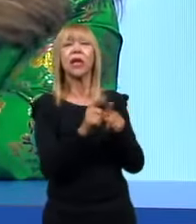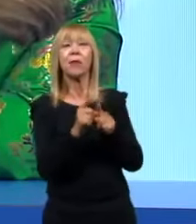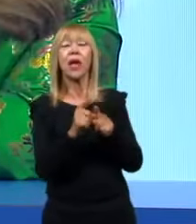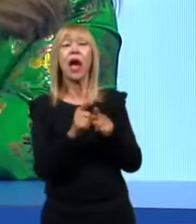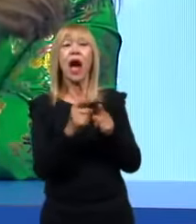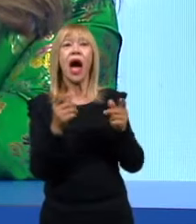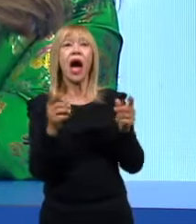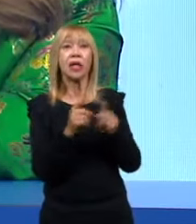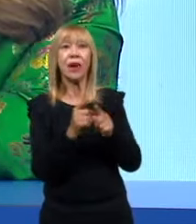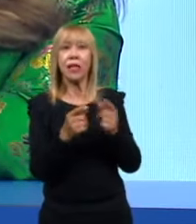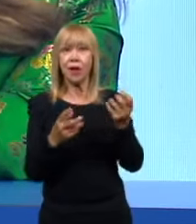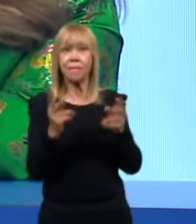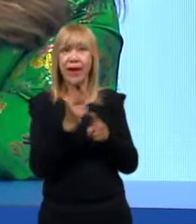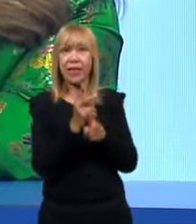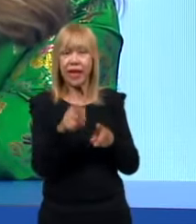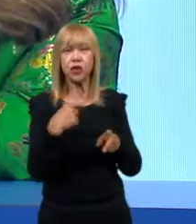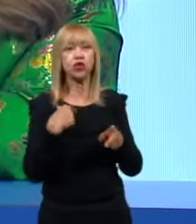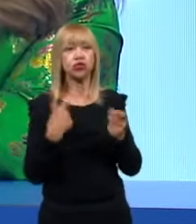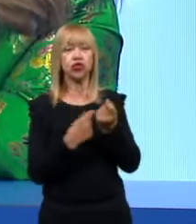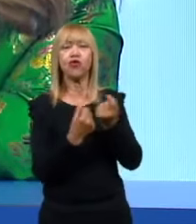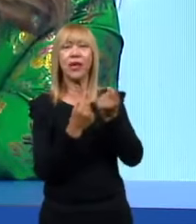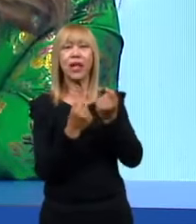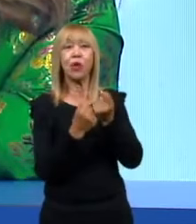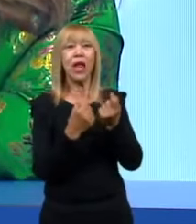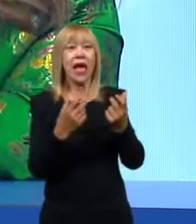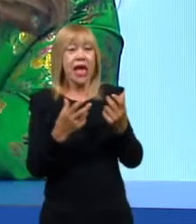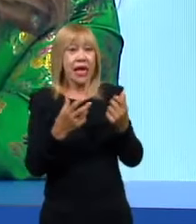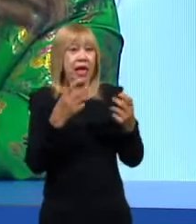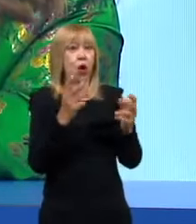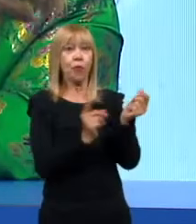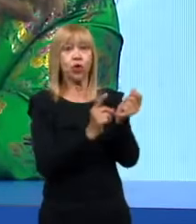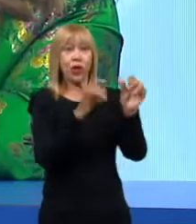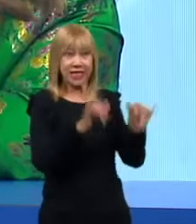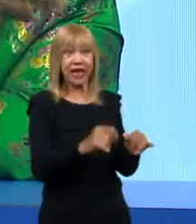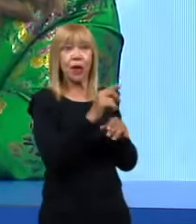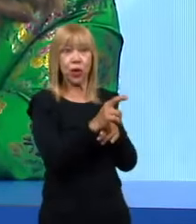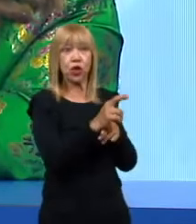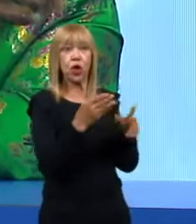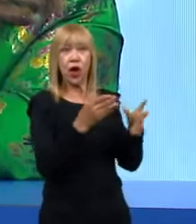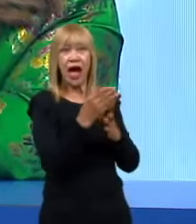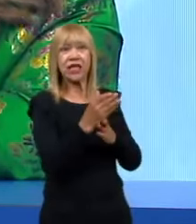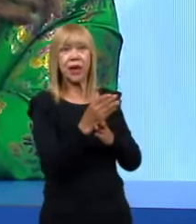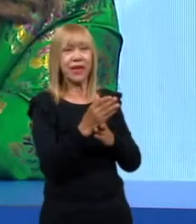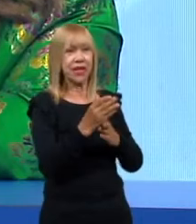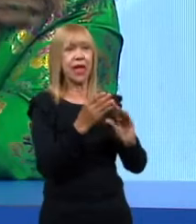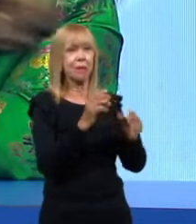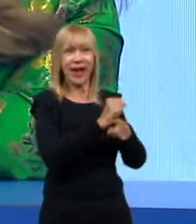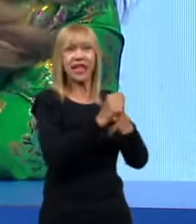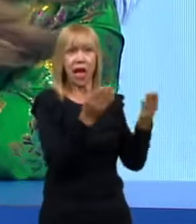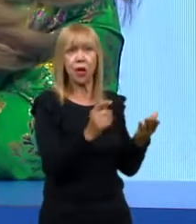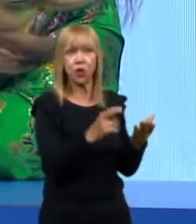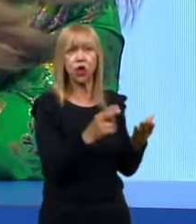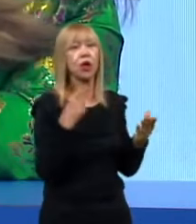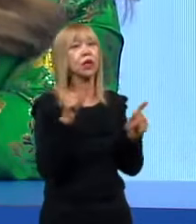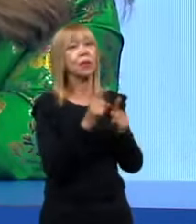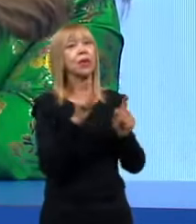eso, si nosotros fomentamos la retención de estos médicos a través de la residencia, también tenemos que